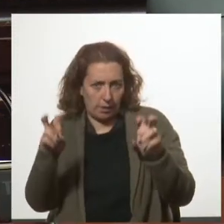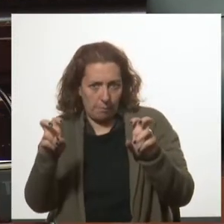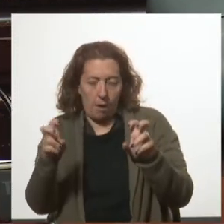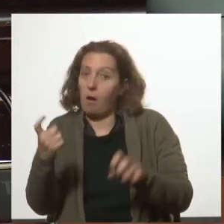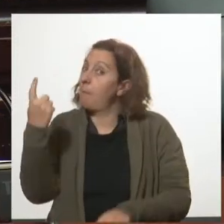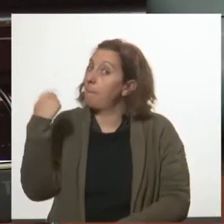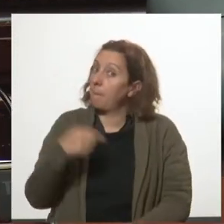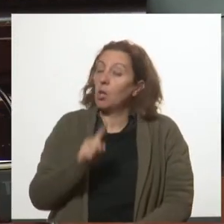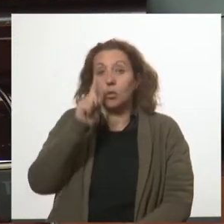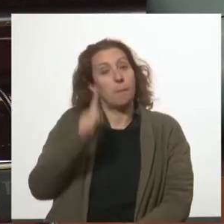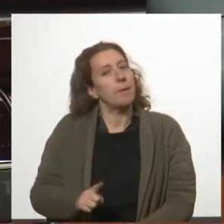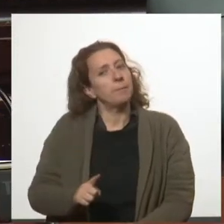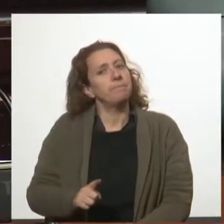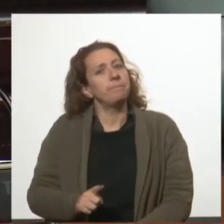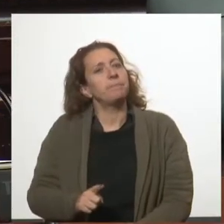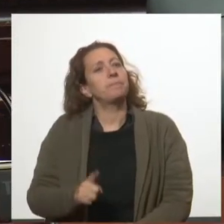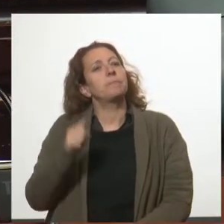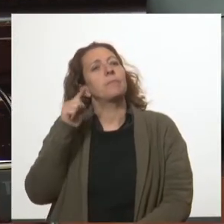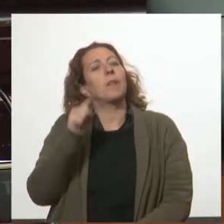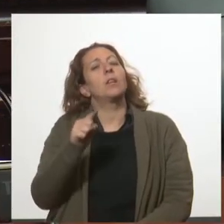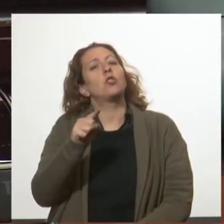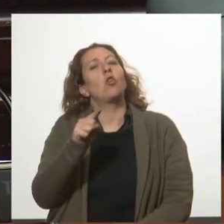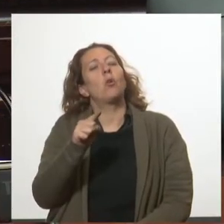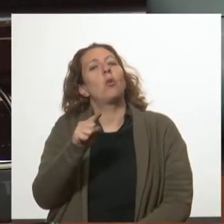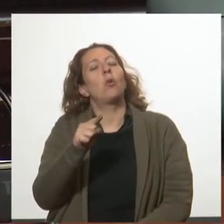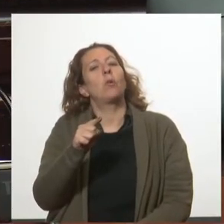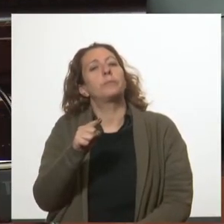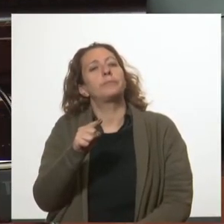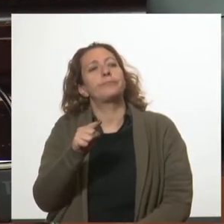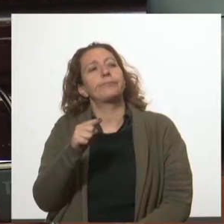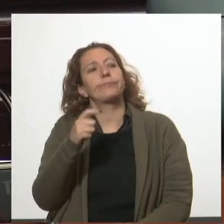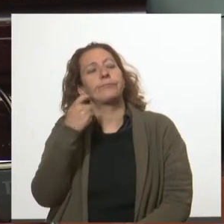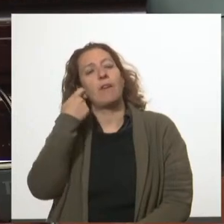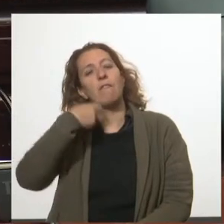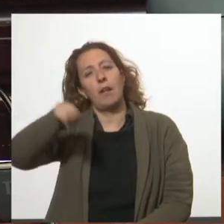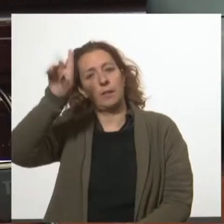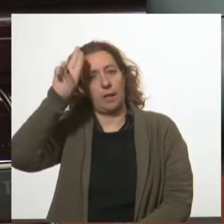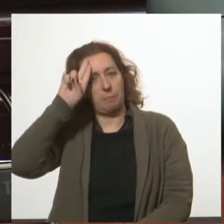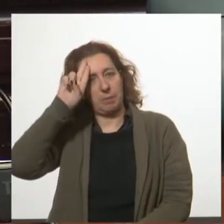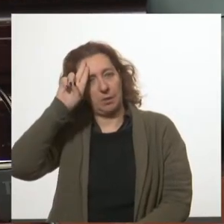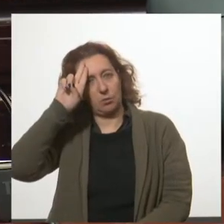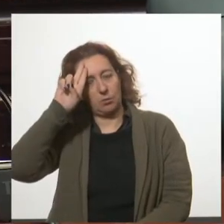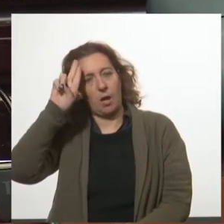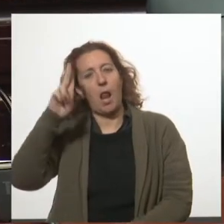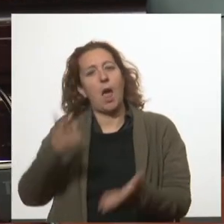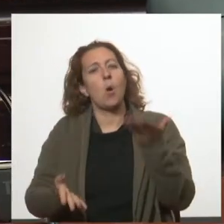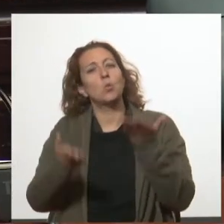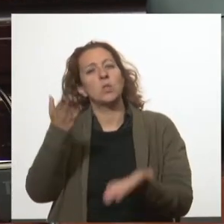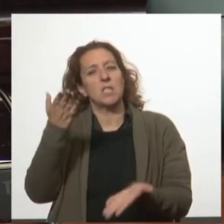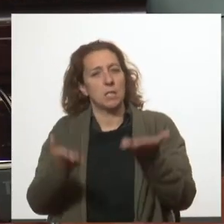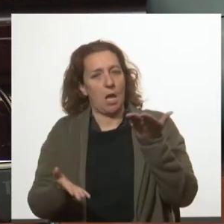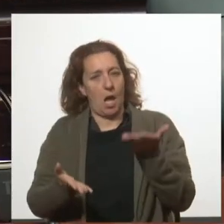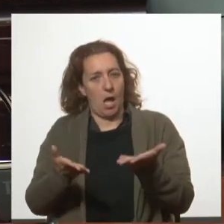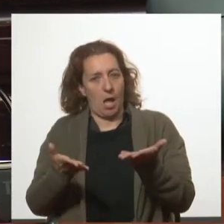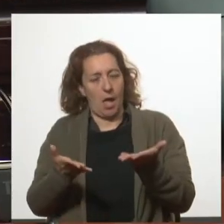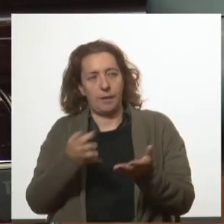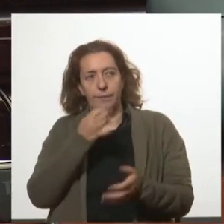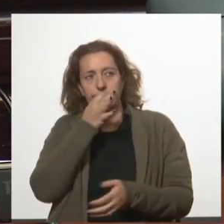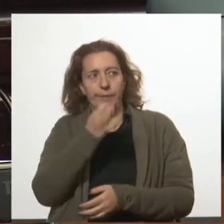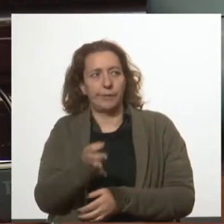aparte esto no deja de ser faltar el respeto a la propia justicia que se deje